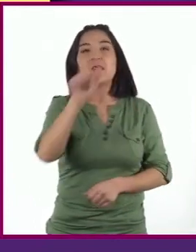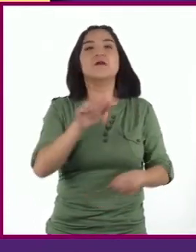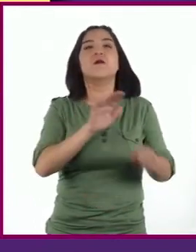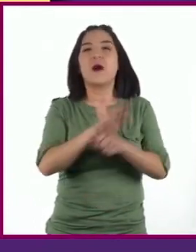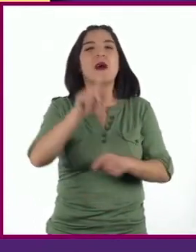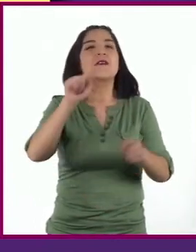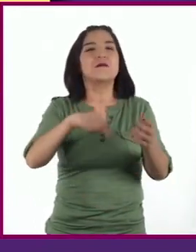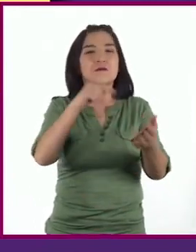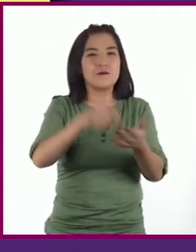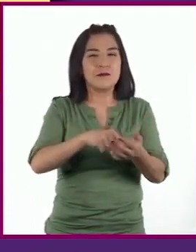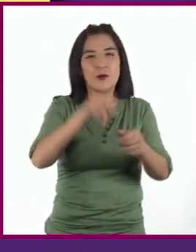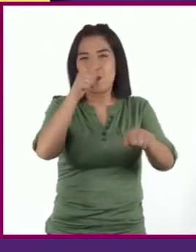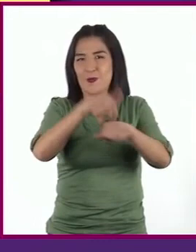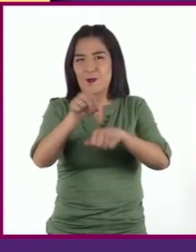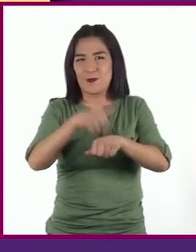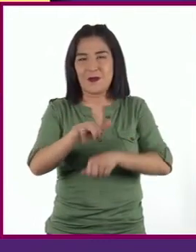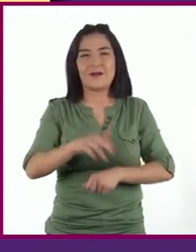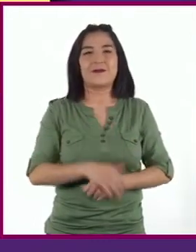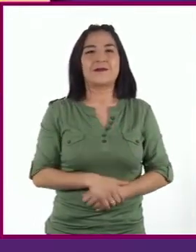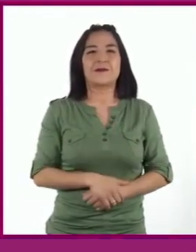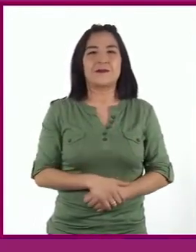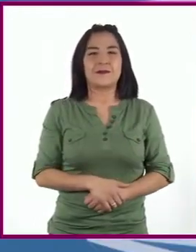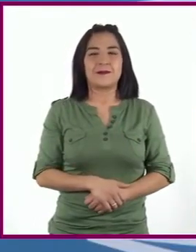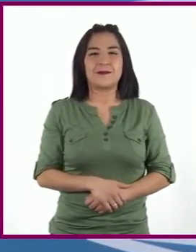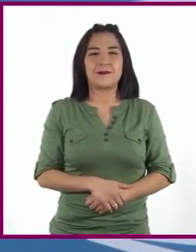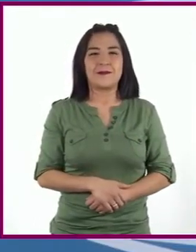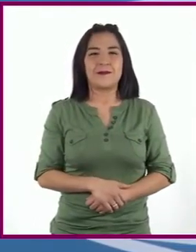posición de los números.